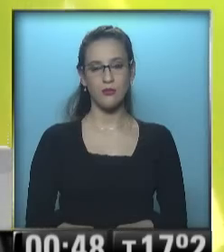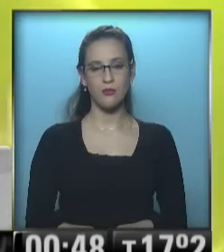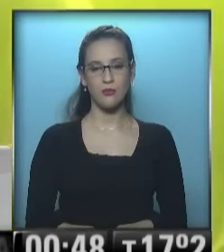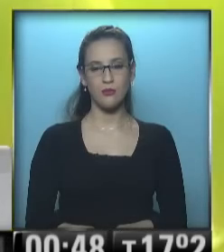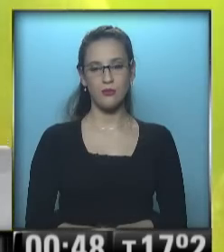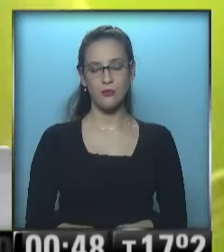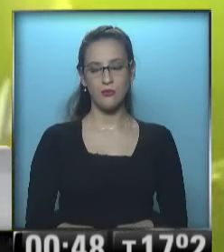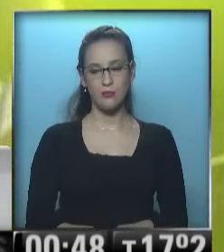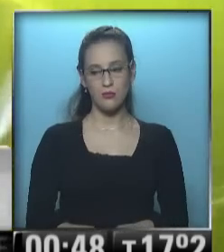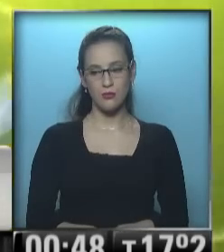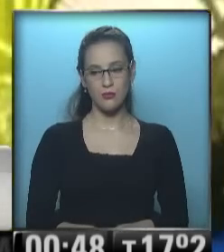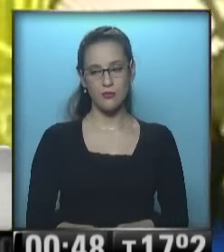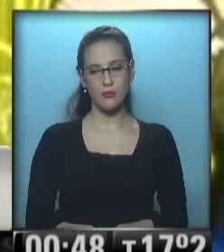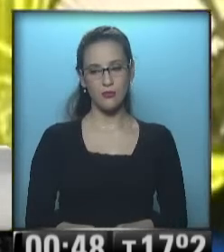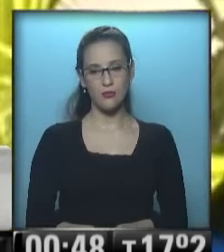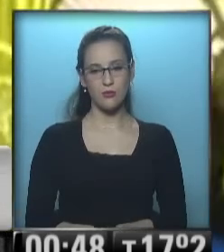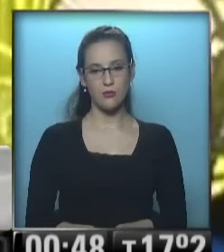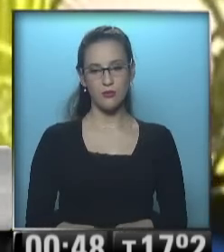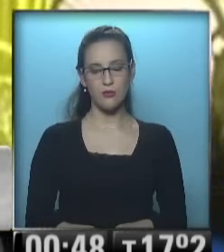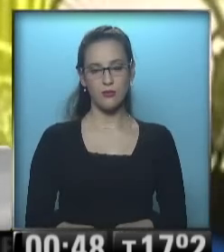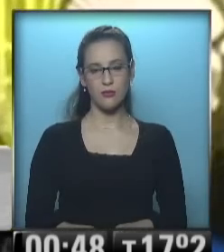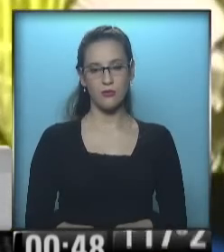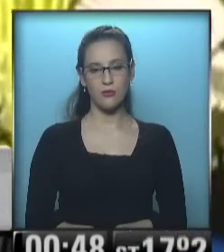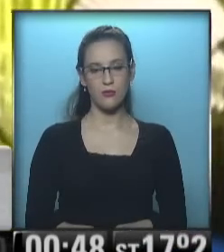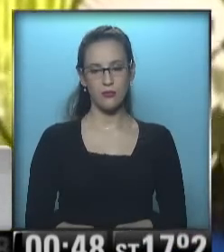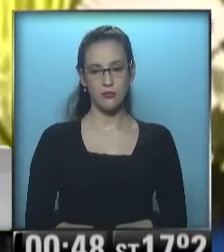Usa el amor,